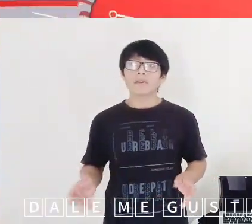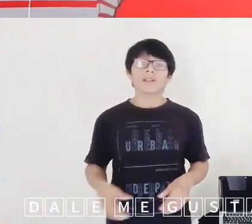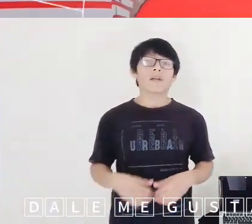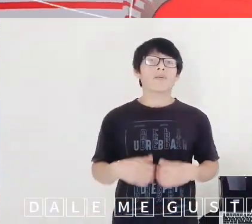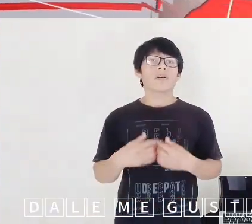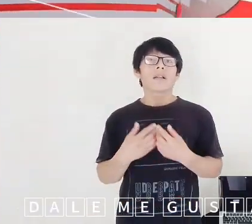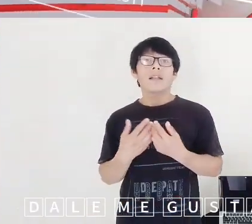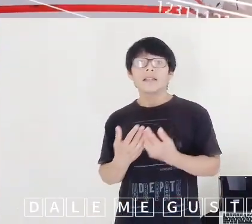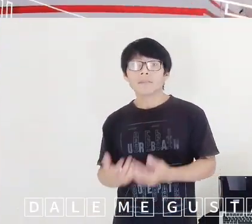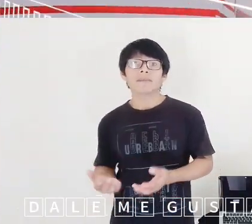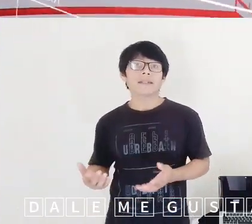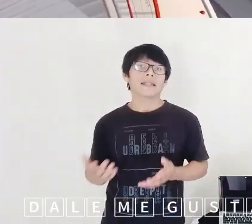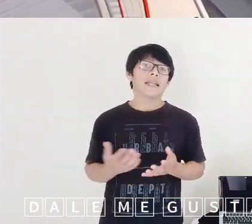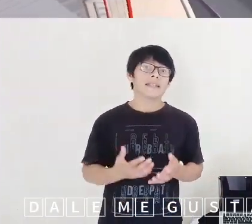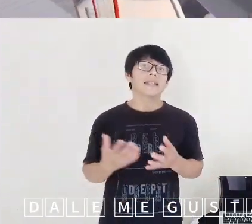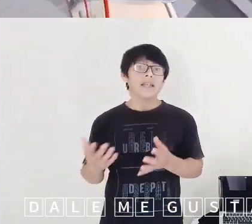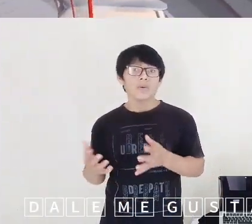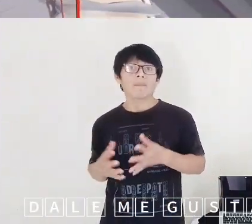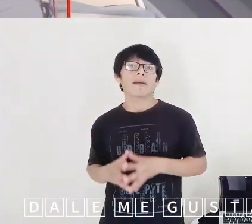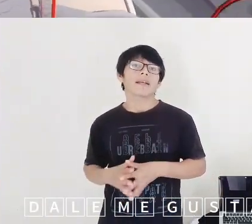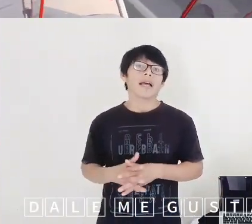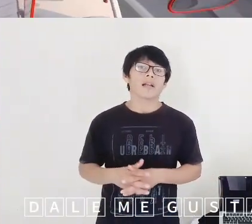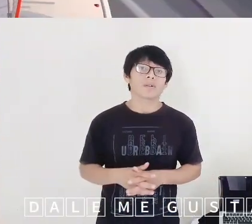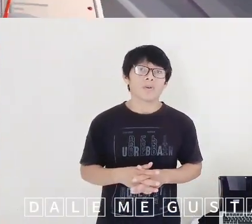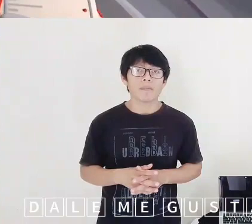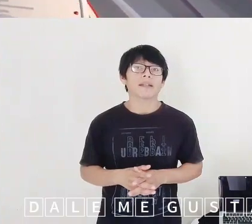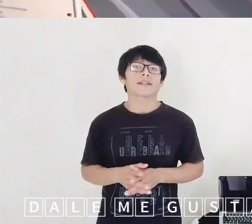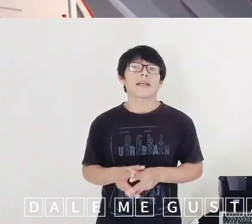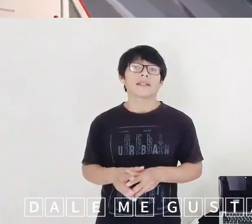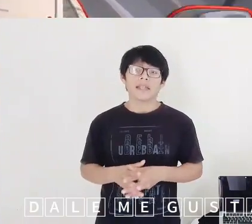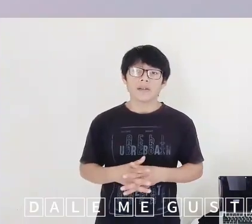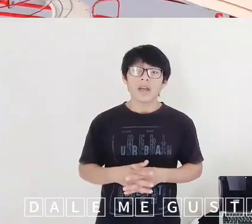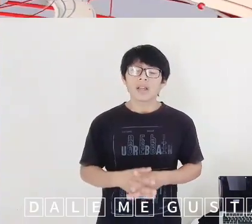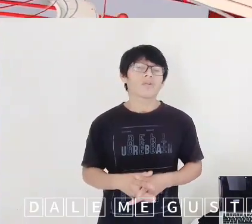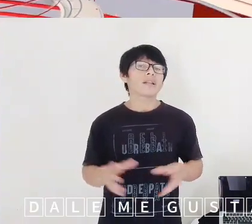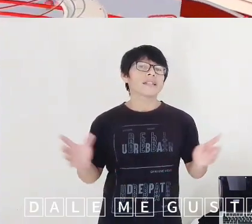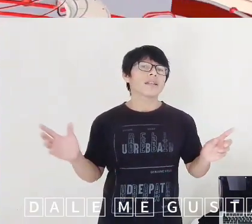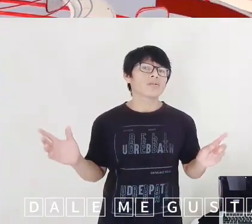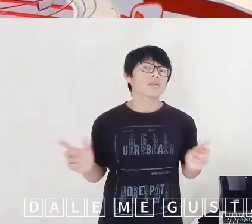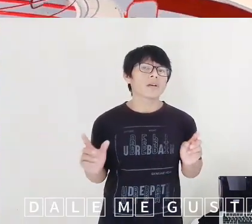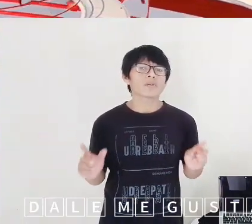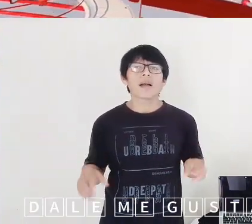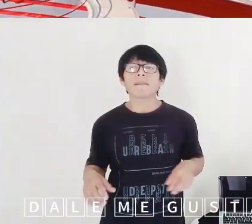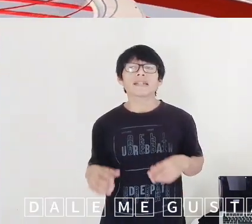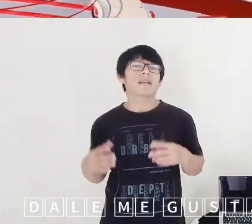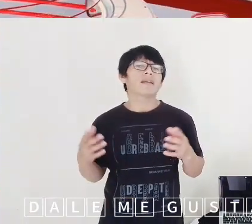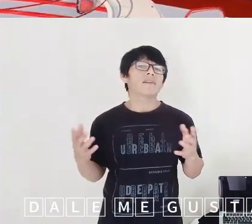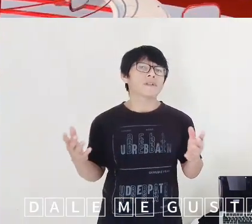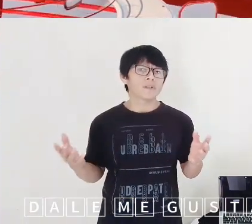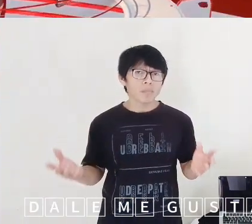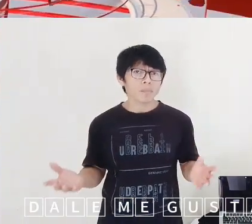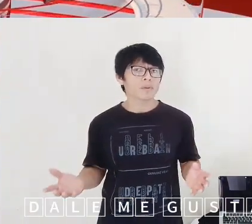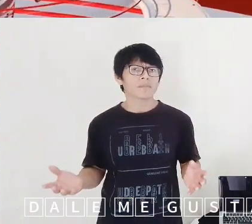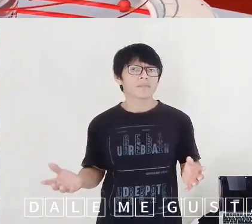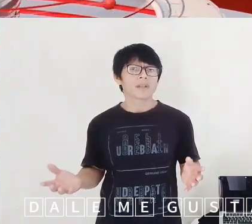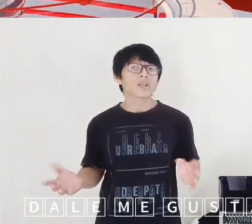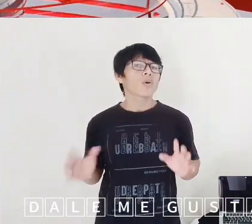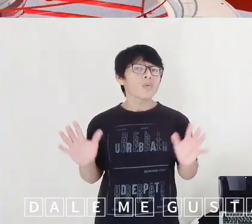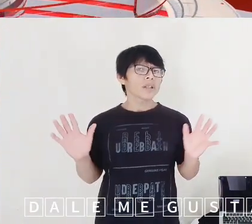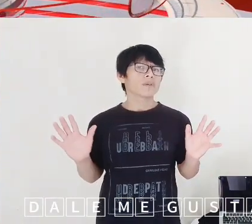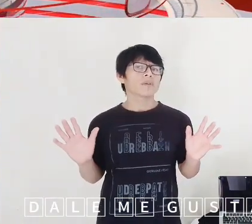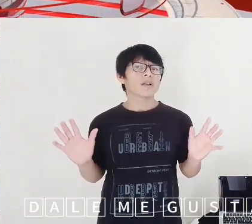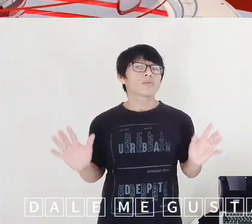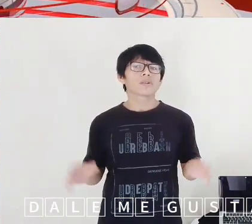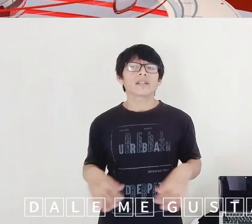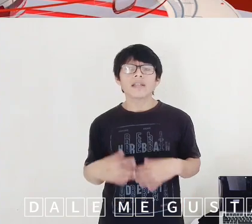esas personas fueron las mismas quienes echaron a perder a nuestro país. En serio, no les interesó otra cosa más que el beneficio propio, es